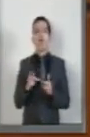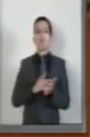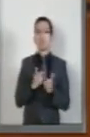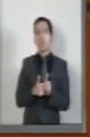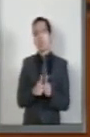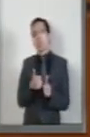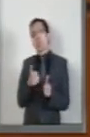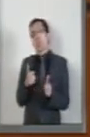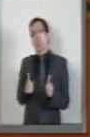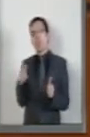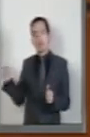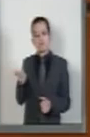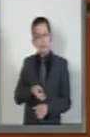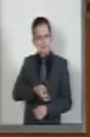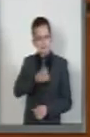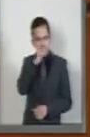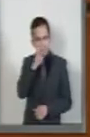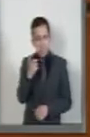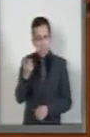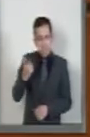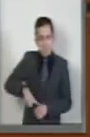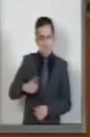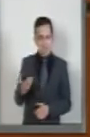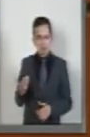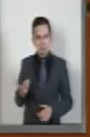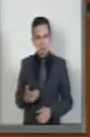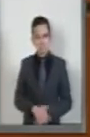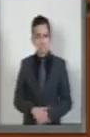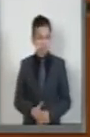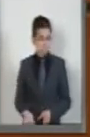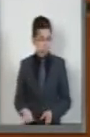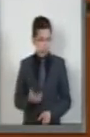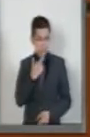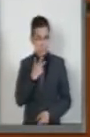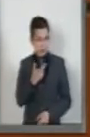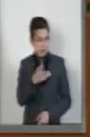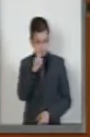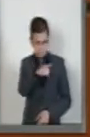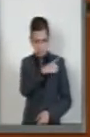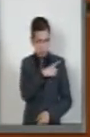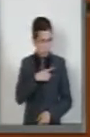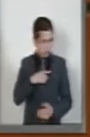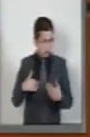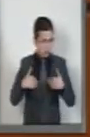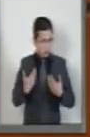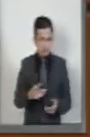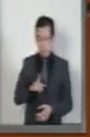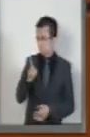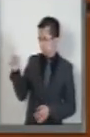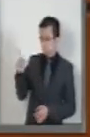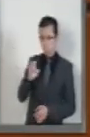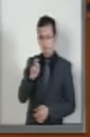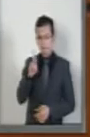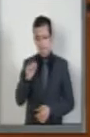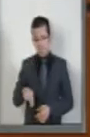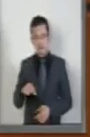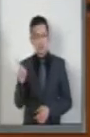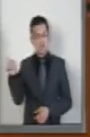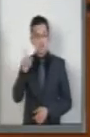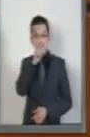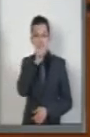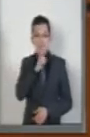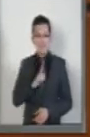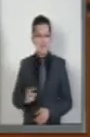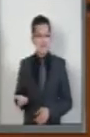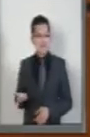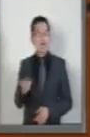acata. Deberían admitir al menos que Enrique Peña Nieto mintió, dijo que lo que no está dispuesto